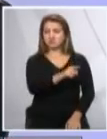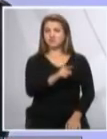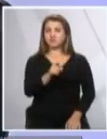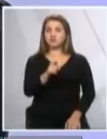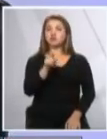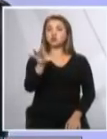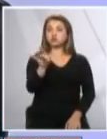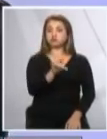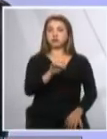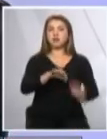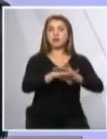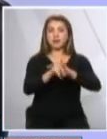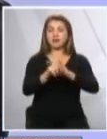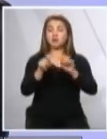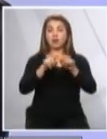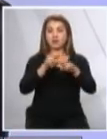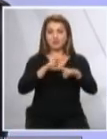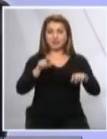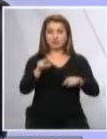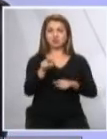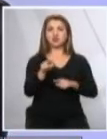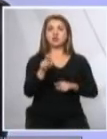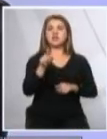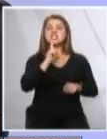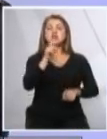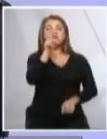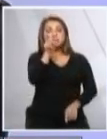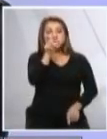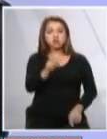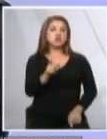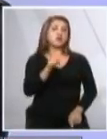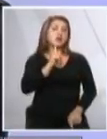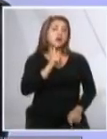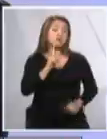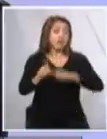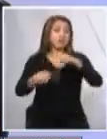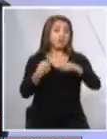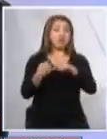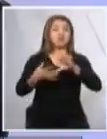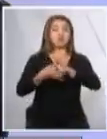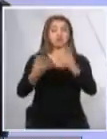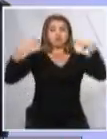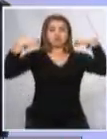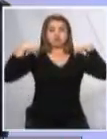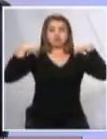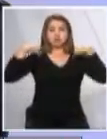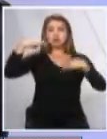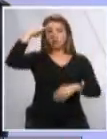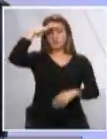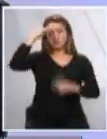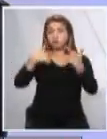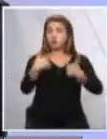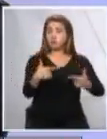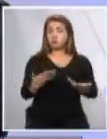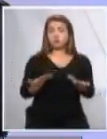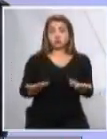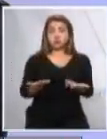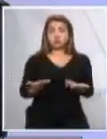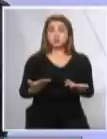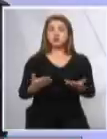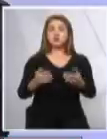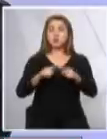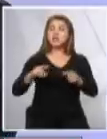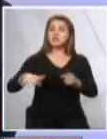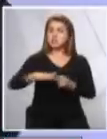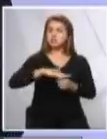de la investigación o no, y ese que es una persona que además depende de un cargo de confianza político. Por tanto, estamos en una